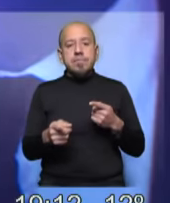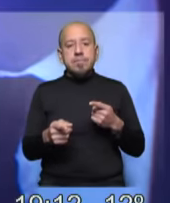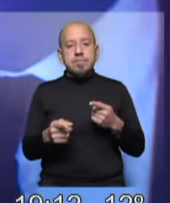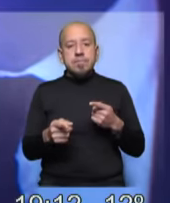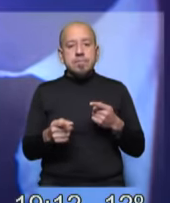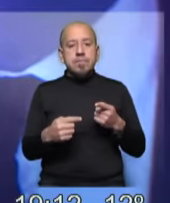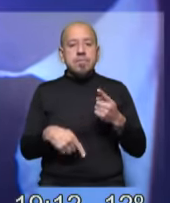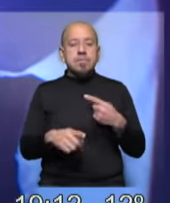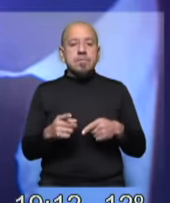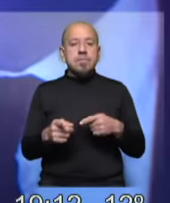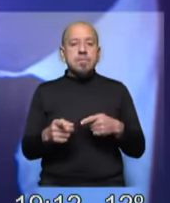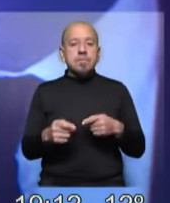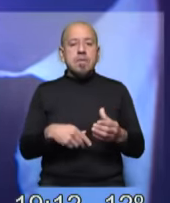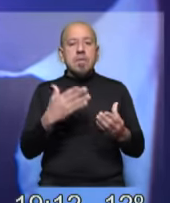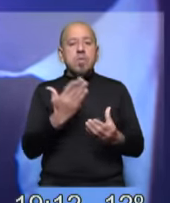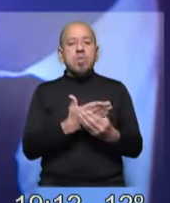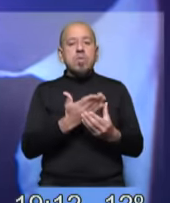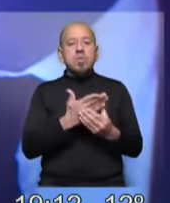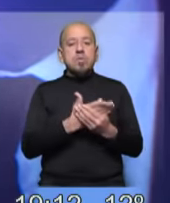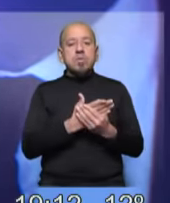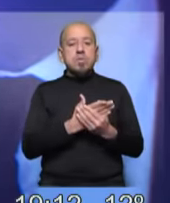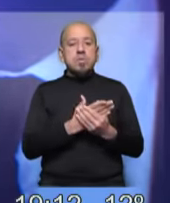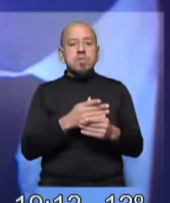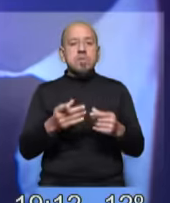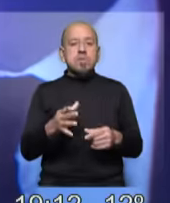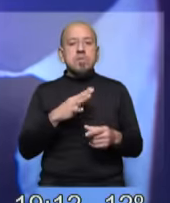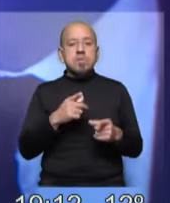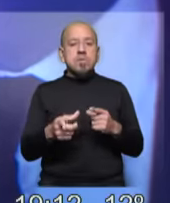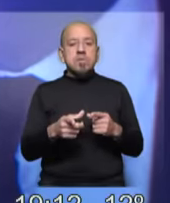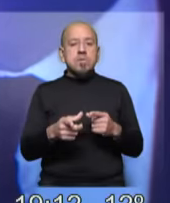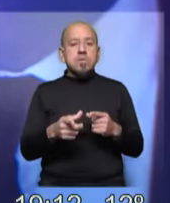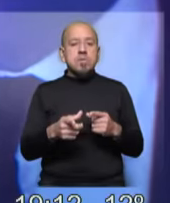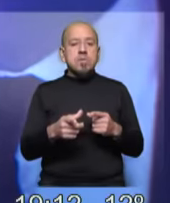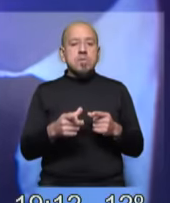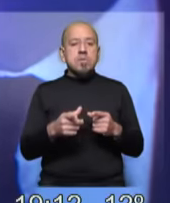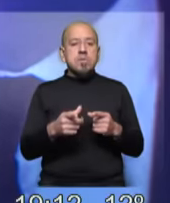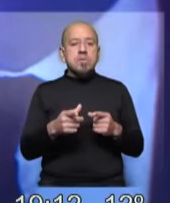el contenido de un expediente dentro de Cancillería que debía contener